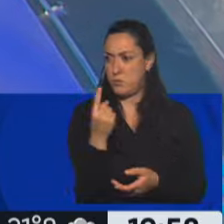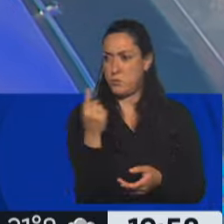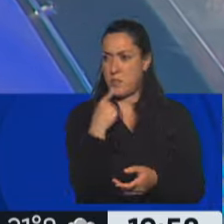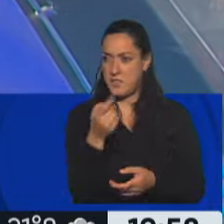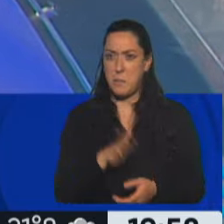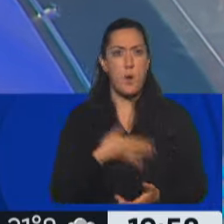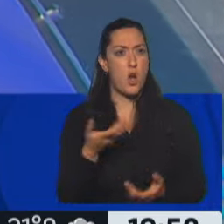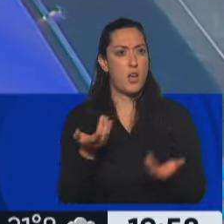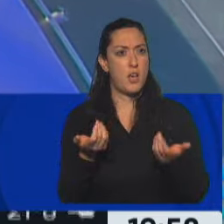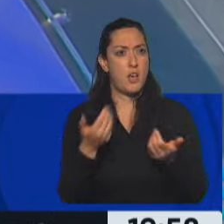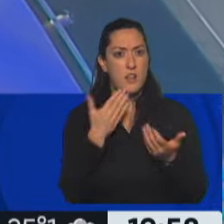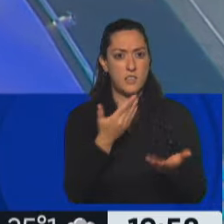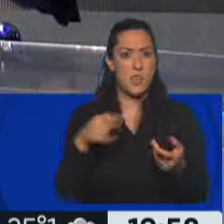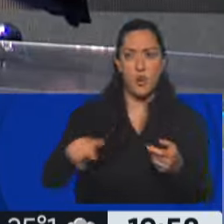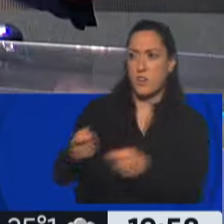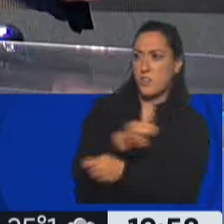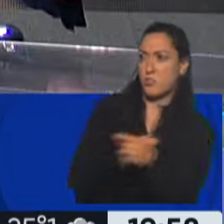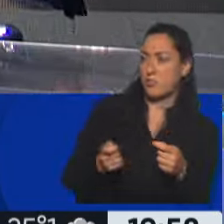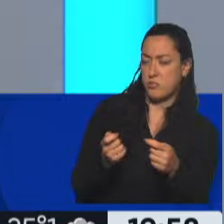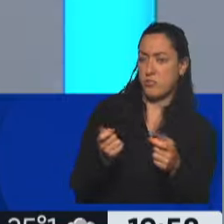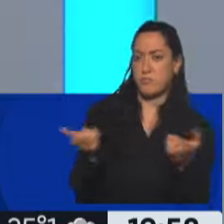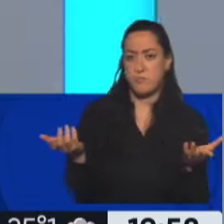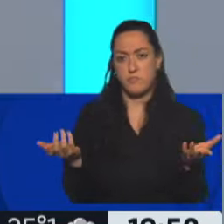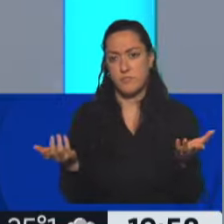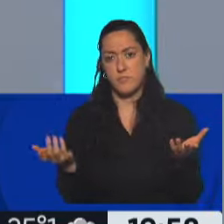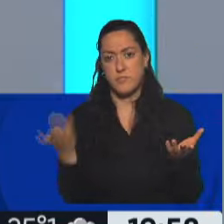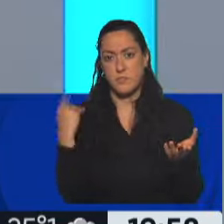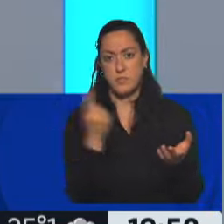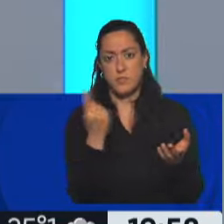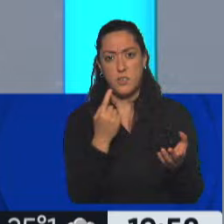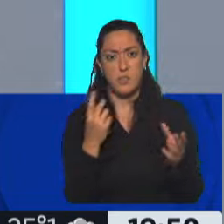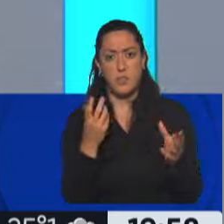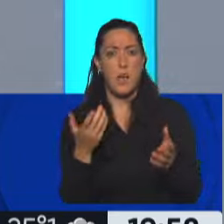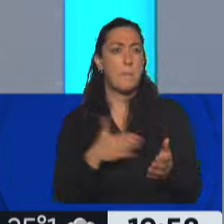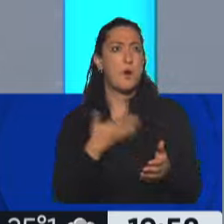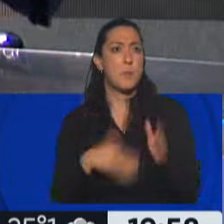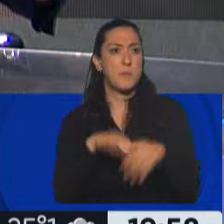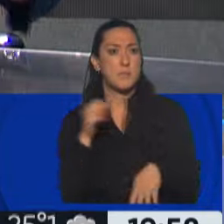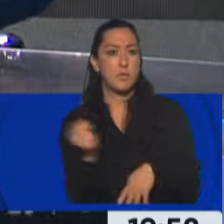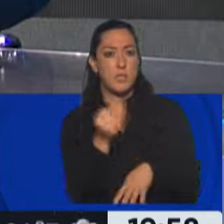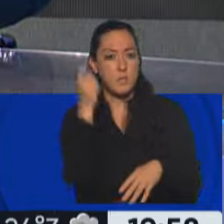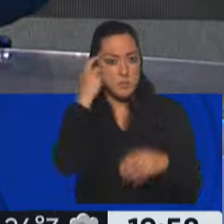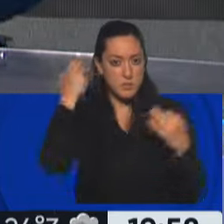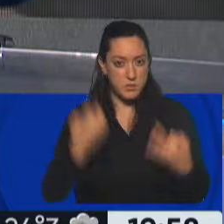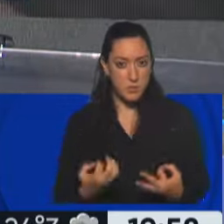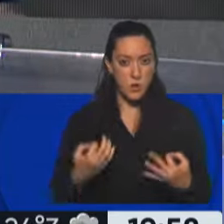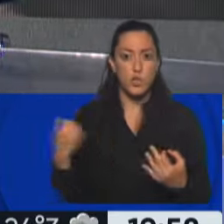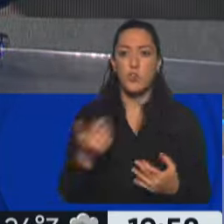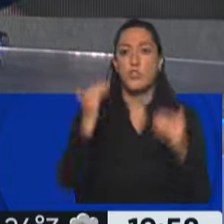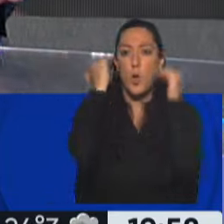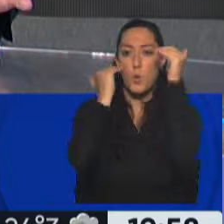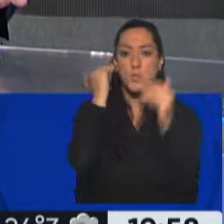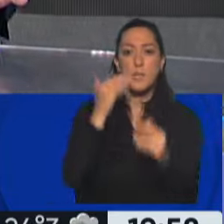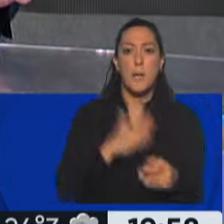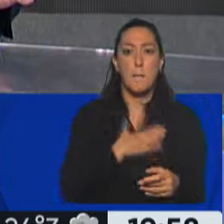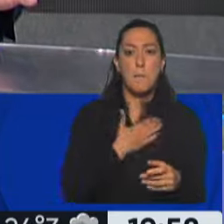femenino y ahora está diciendo que es un negocio. No, yo ¿cómo estoy diciendo, recién estaba el amor, el amor chicos, era lo más importante. Somos que el amor, todos grandes, ahora el amor tiene